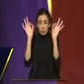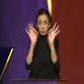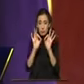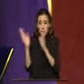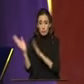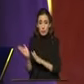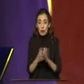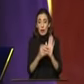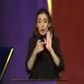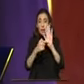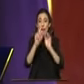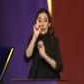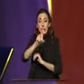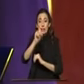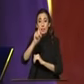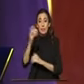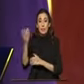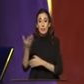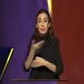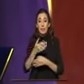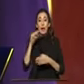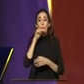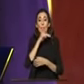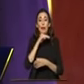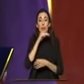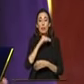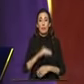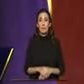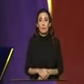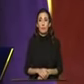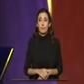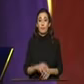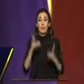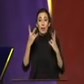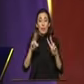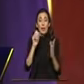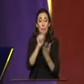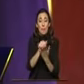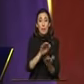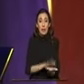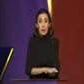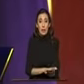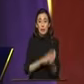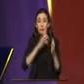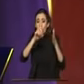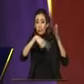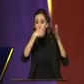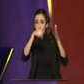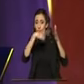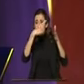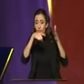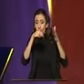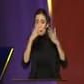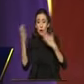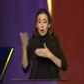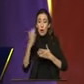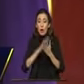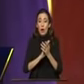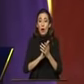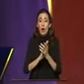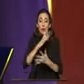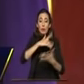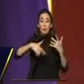de la energía demandada por nuestra querida ciudad de Manta. Además, tenemos proyectos eólicos, ustedes lo saben, energía producida por el